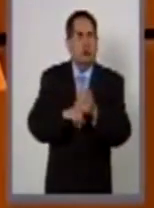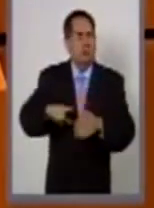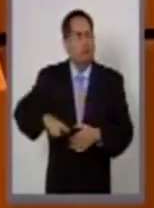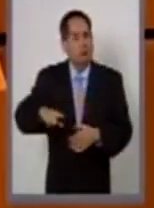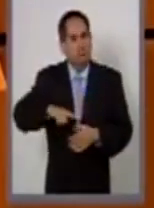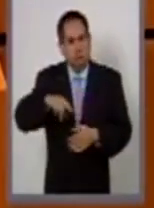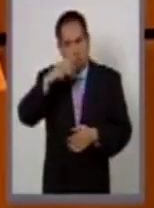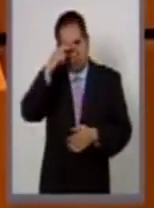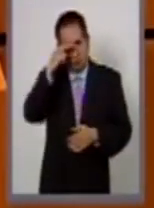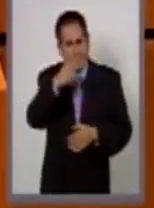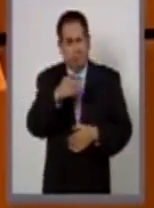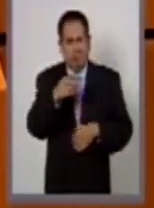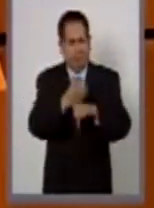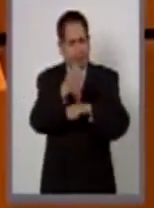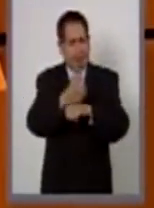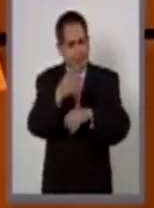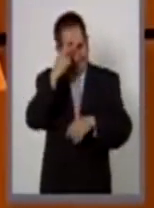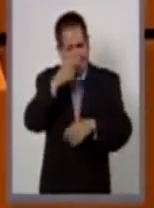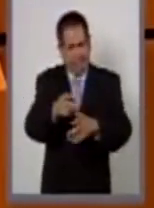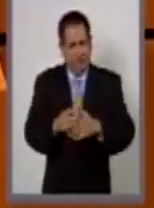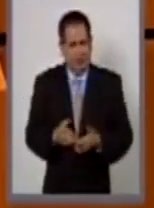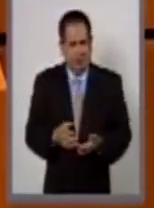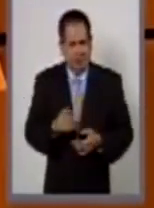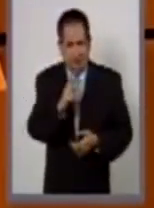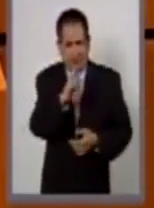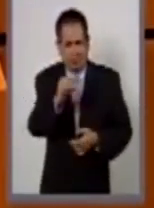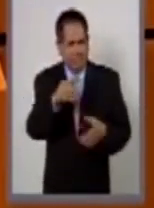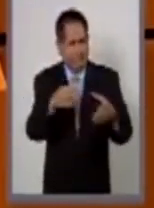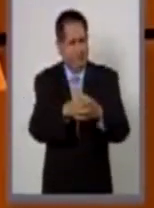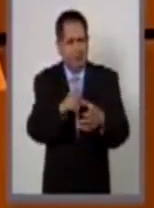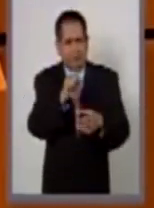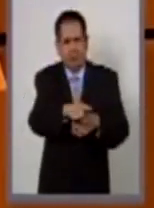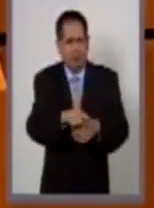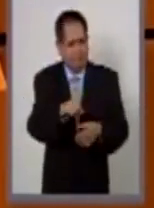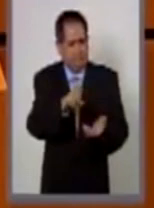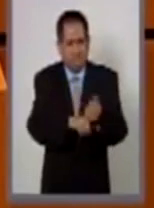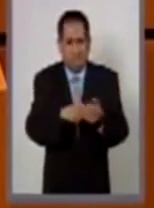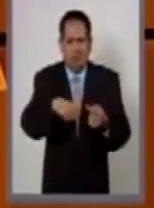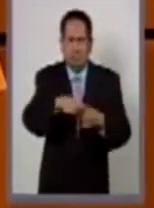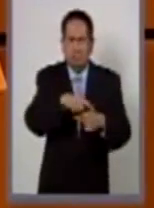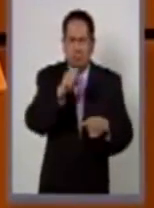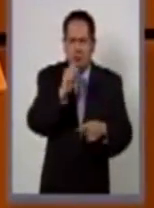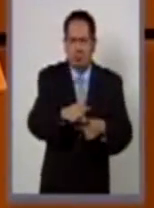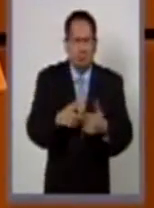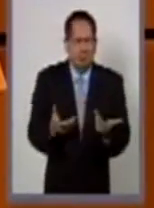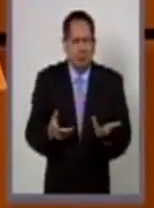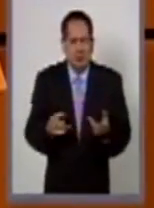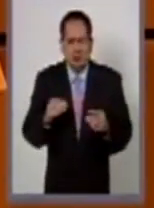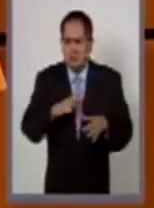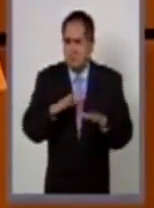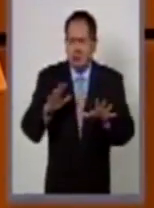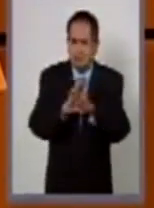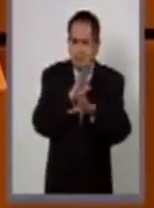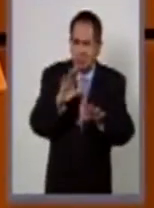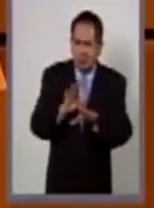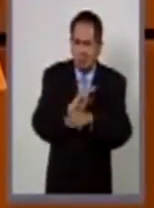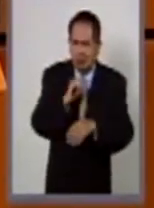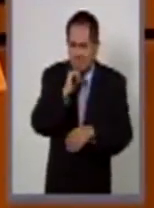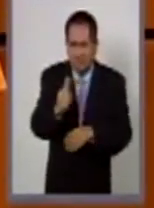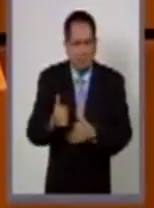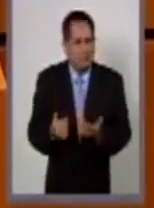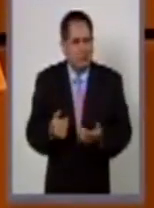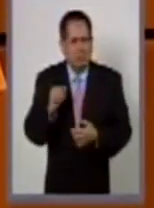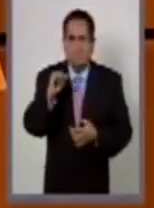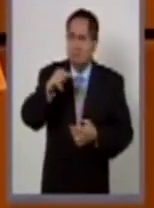gobierno mexiquense priista. Los mismos. O sea, no hubo ningún cambio.